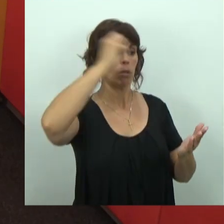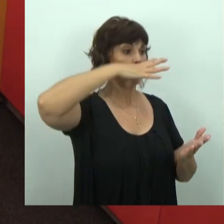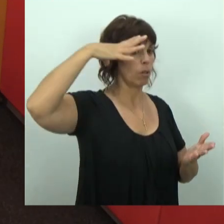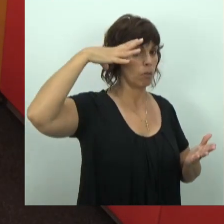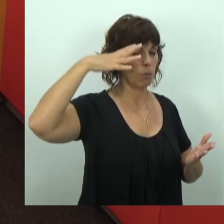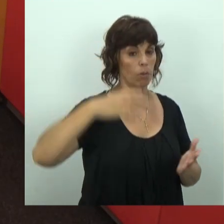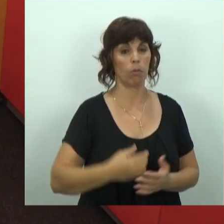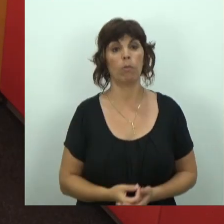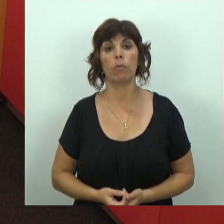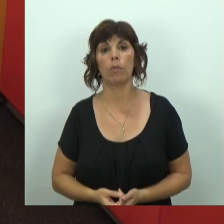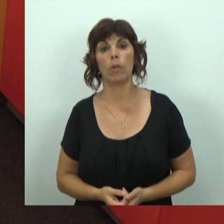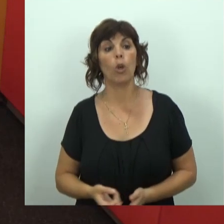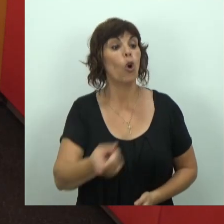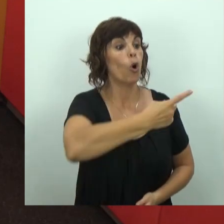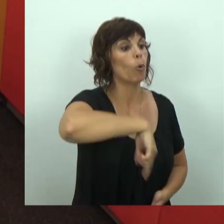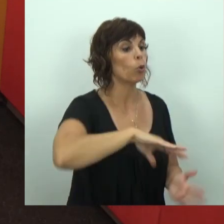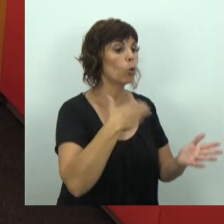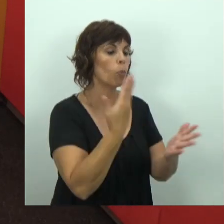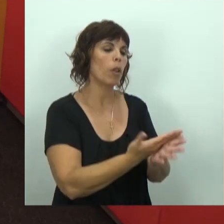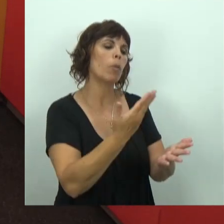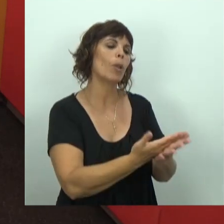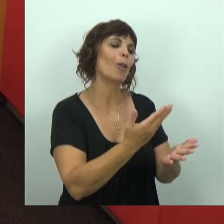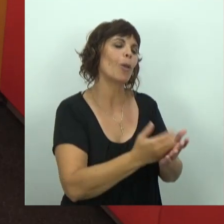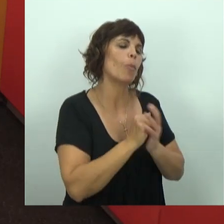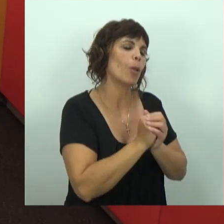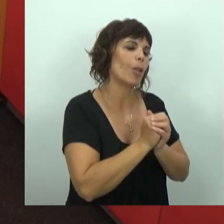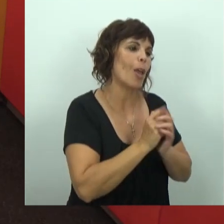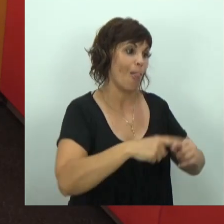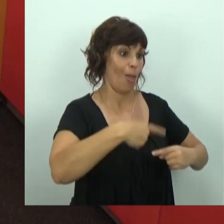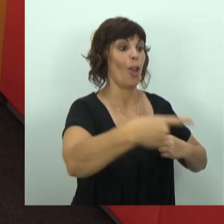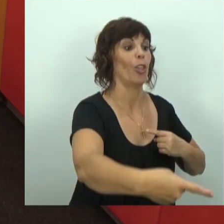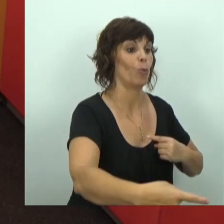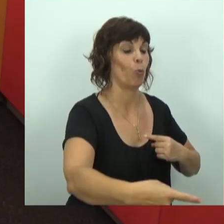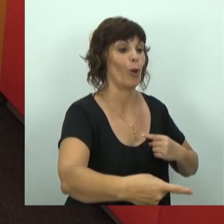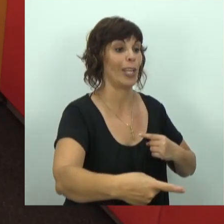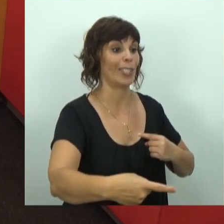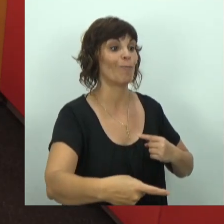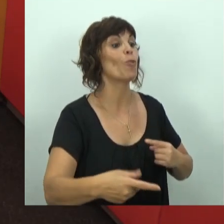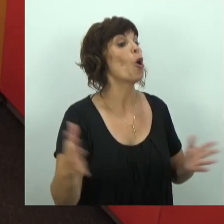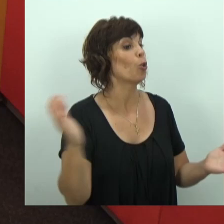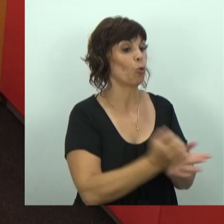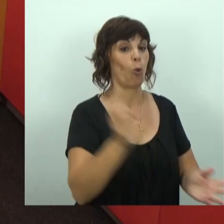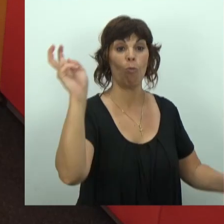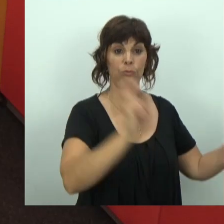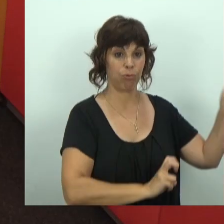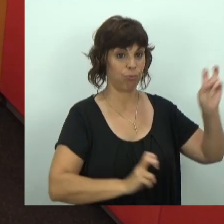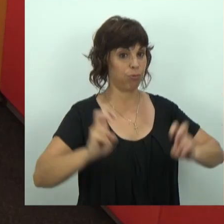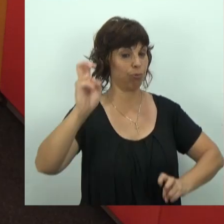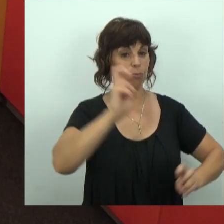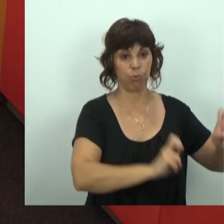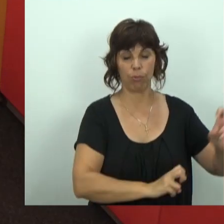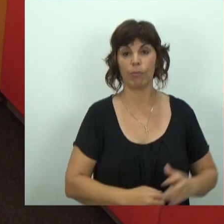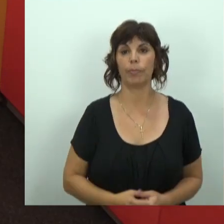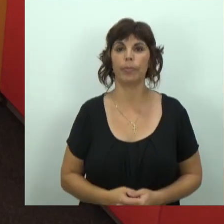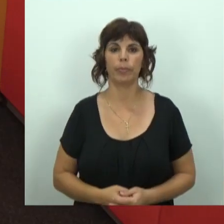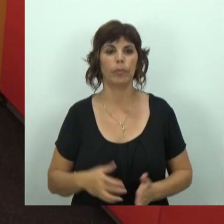Pedid y os sucederá. ¿Sabes, querido oyente? Mire, el día